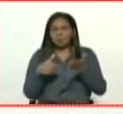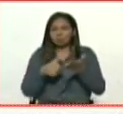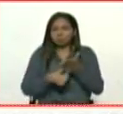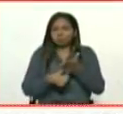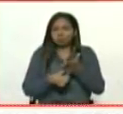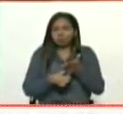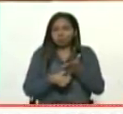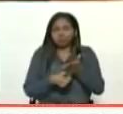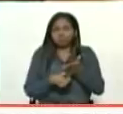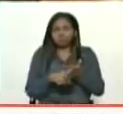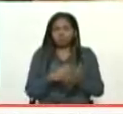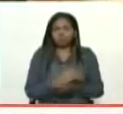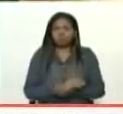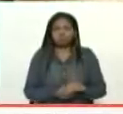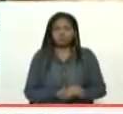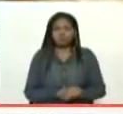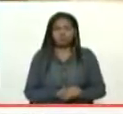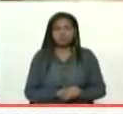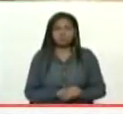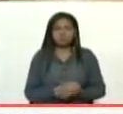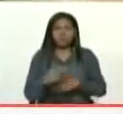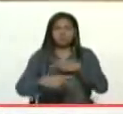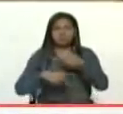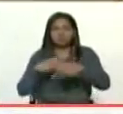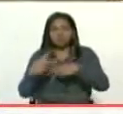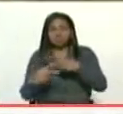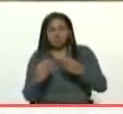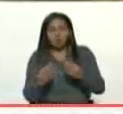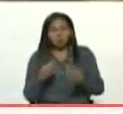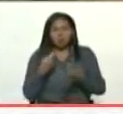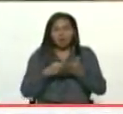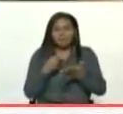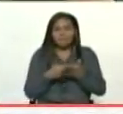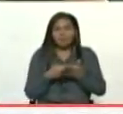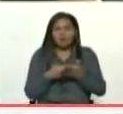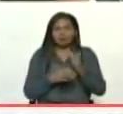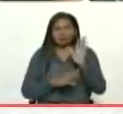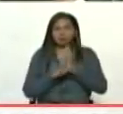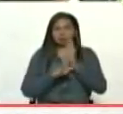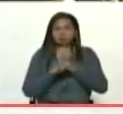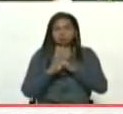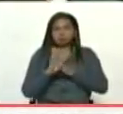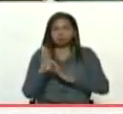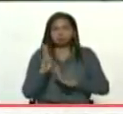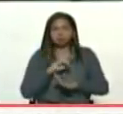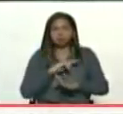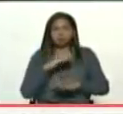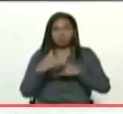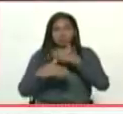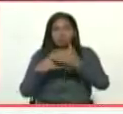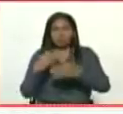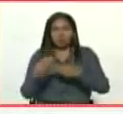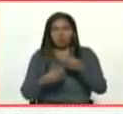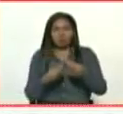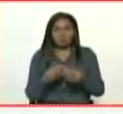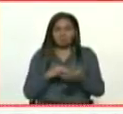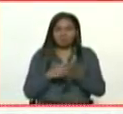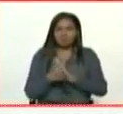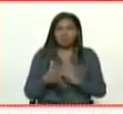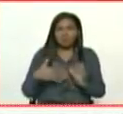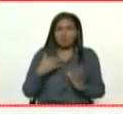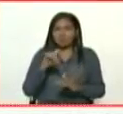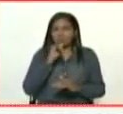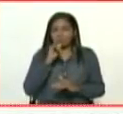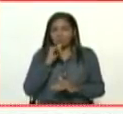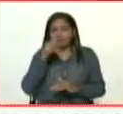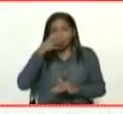digitalización y el proceso de pago electrónico? ¿Avanzamos? ¿A qué ritmo avanzamos? ¿Qué le podemos anunciar a la